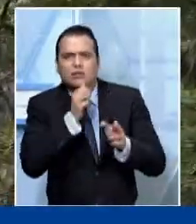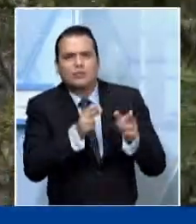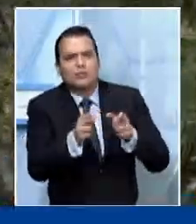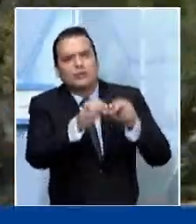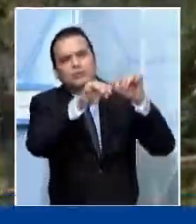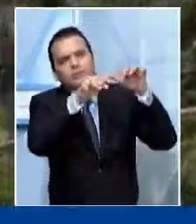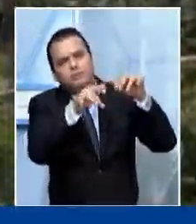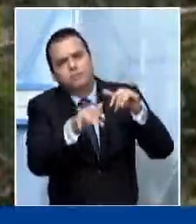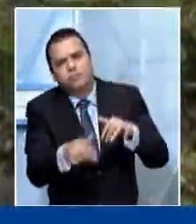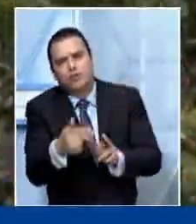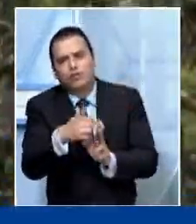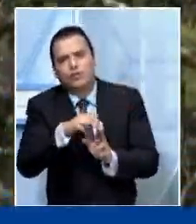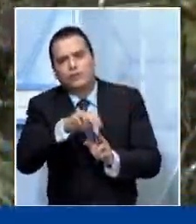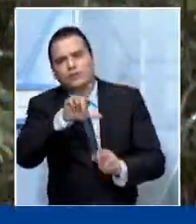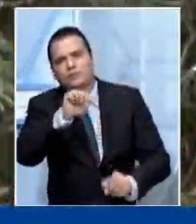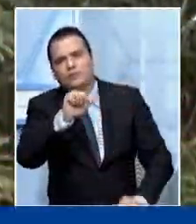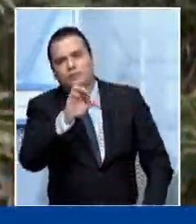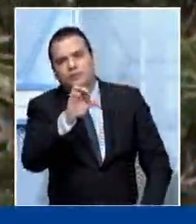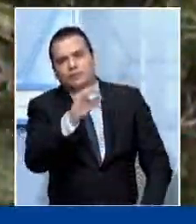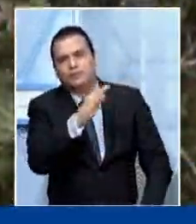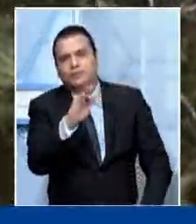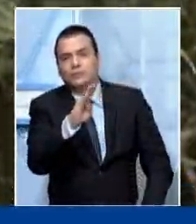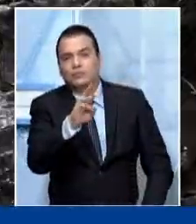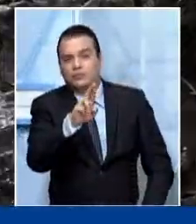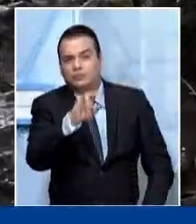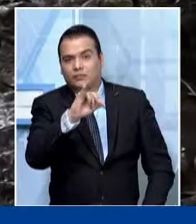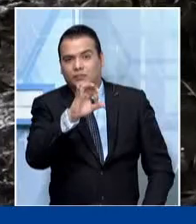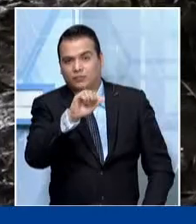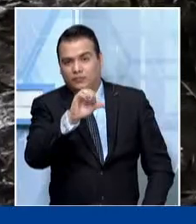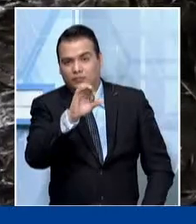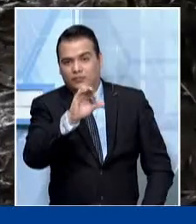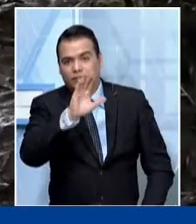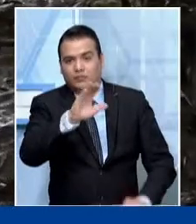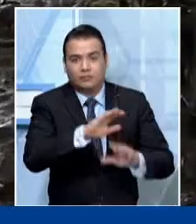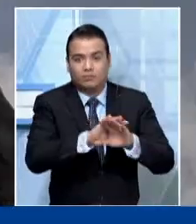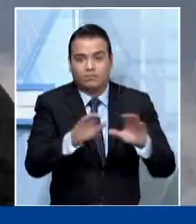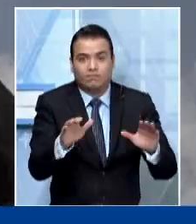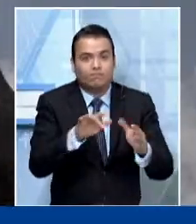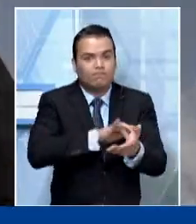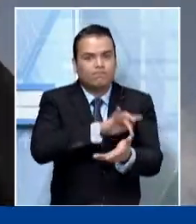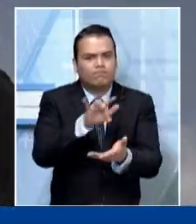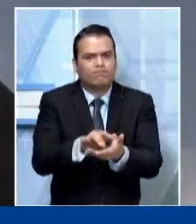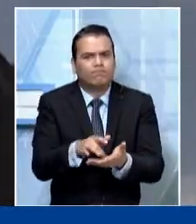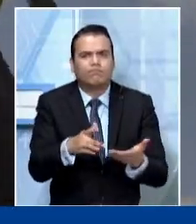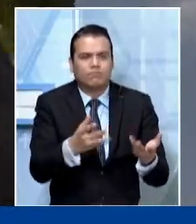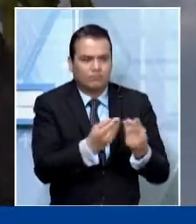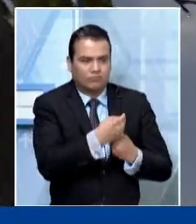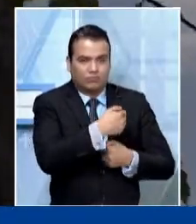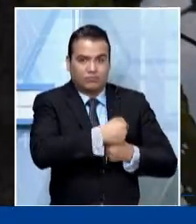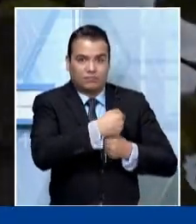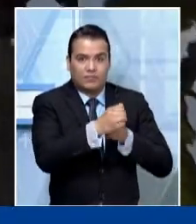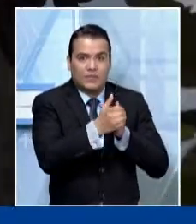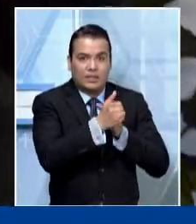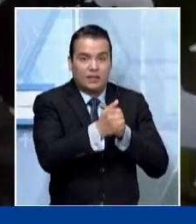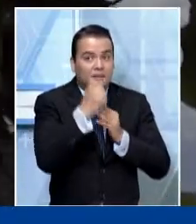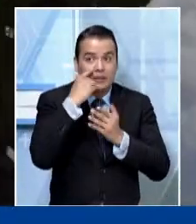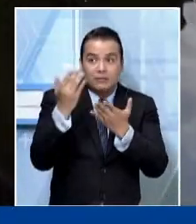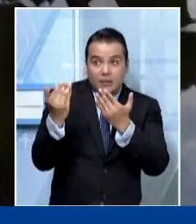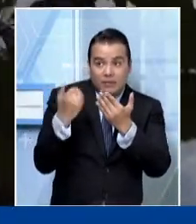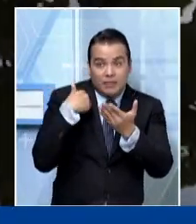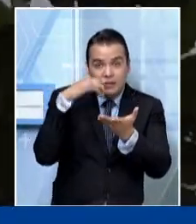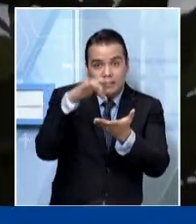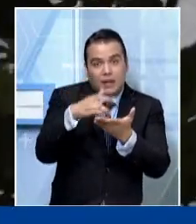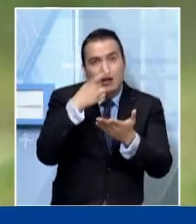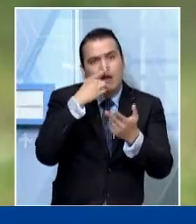el viento que llega en las tardes producto de la caída del agua. A estos lugares usted podrá acceder con los guías locales que se unieron para sacar adelante